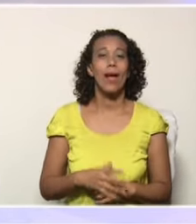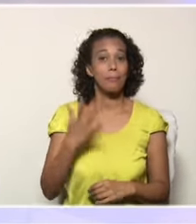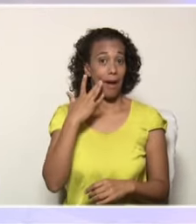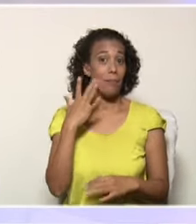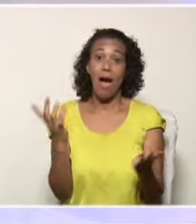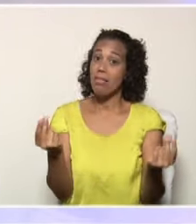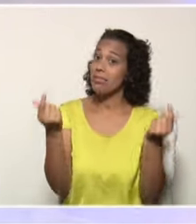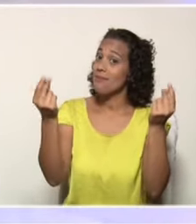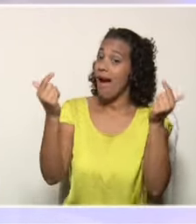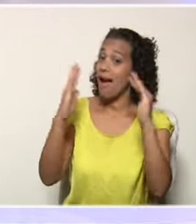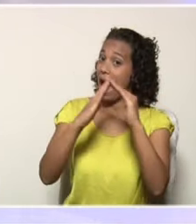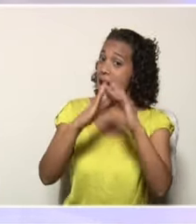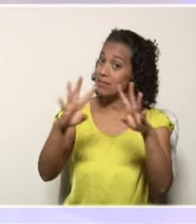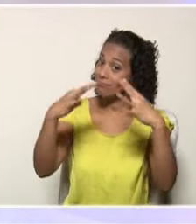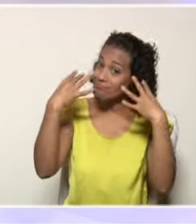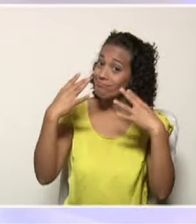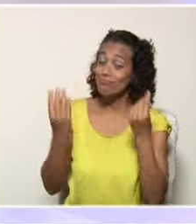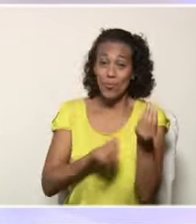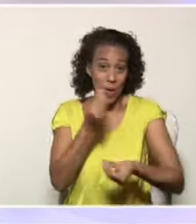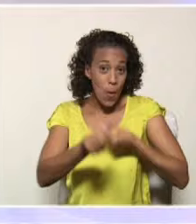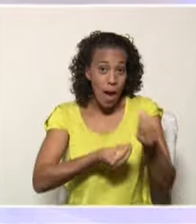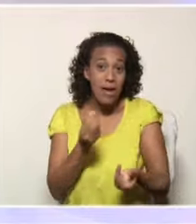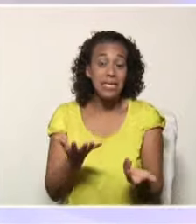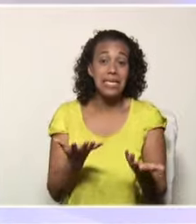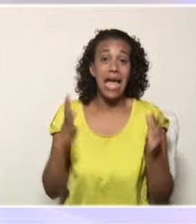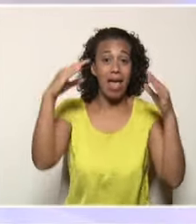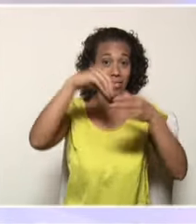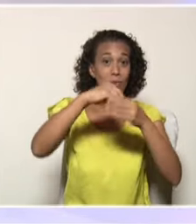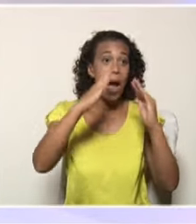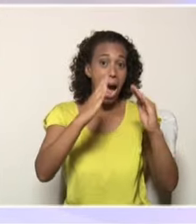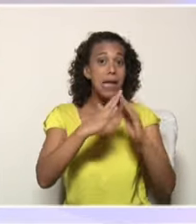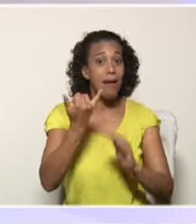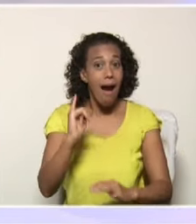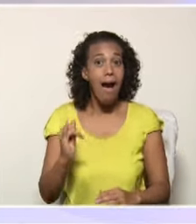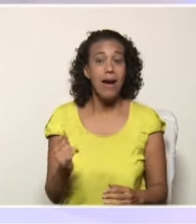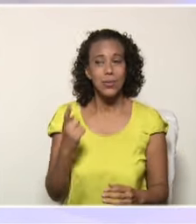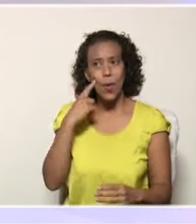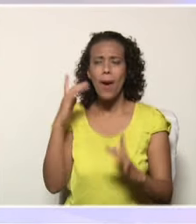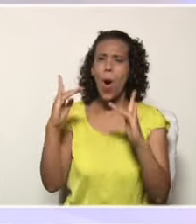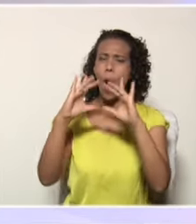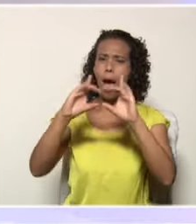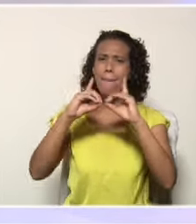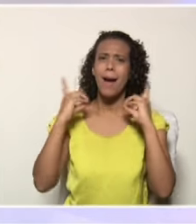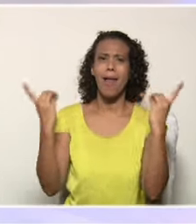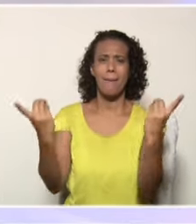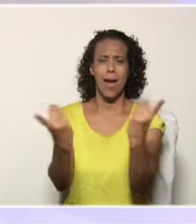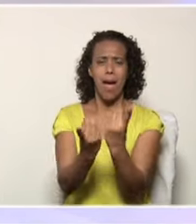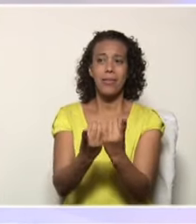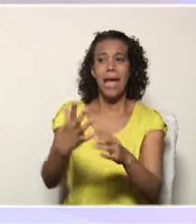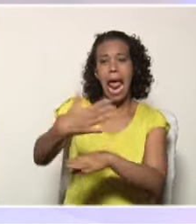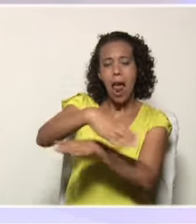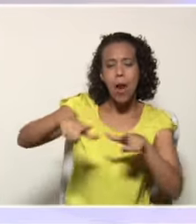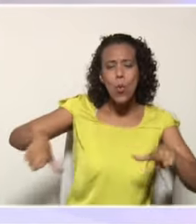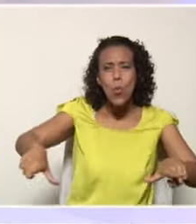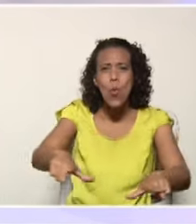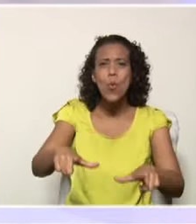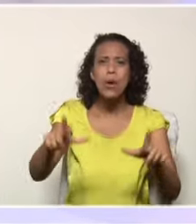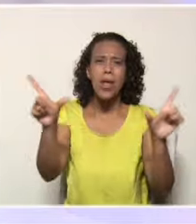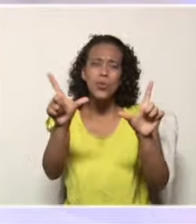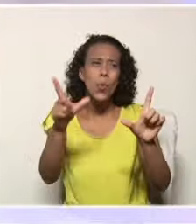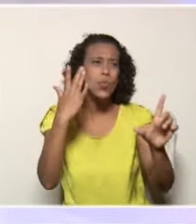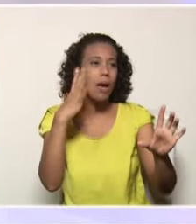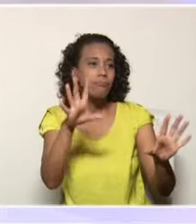vamos a activarnos en casa, podemos realizar ejercicios físicos en familia. Si vivimos en un apartamento, los podemos hacer en la sala. Los amigos